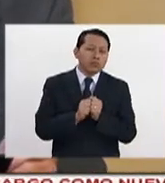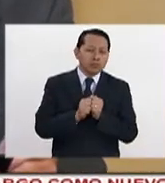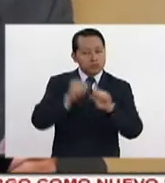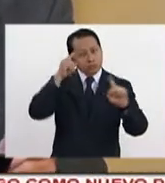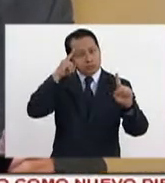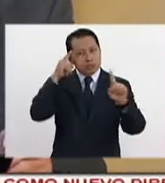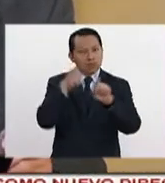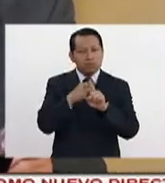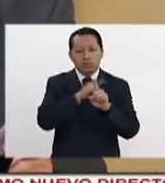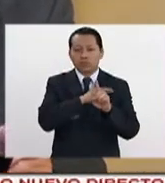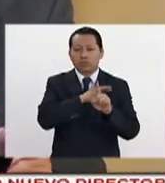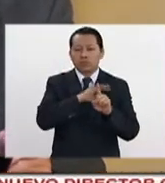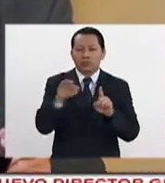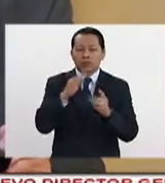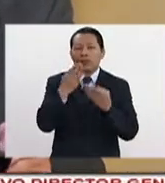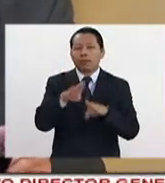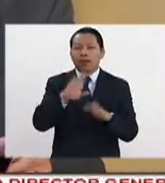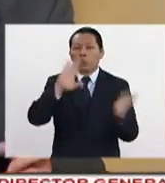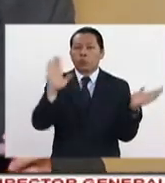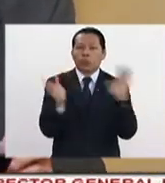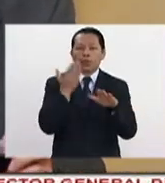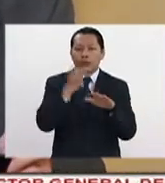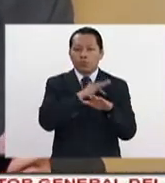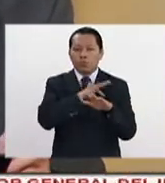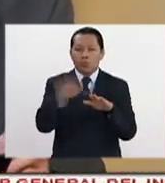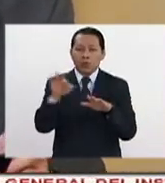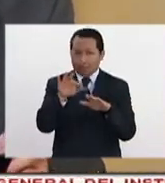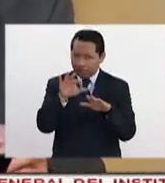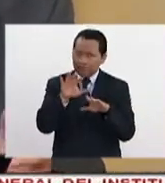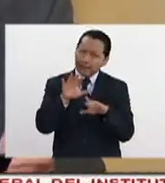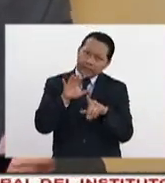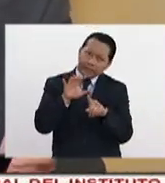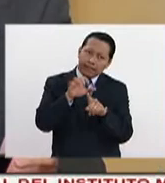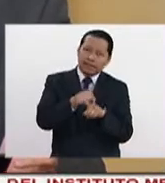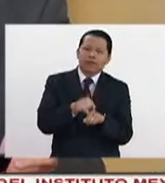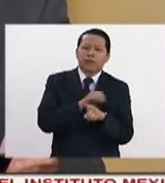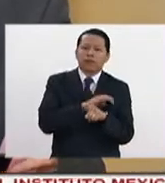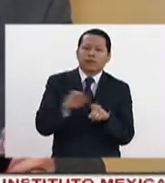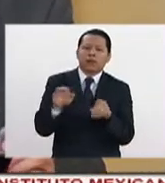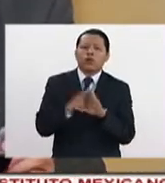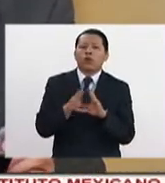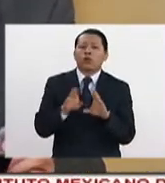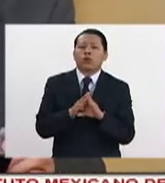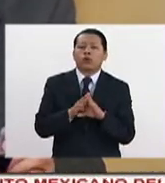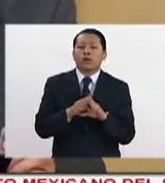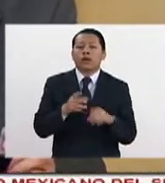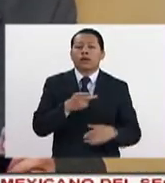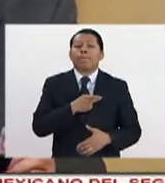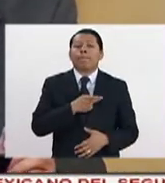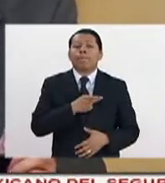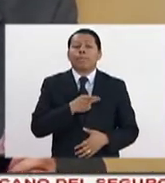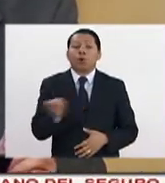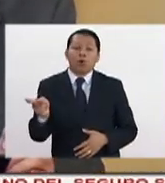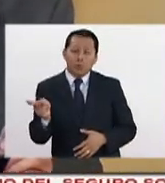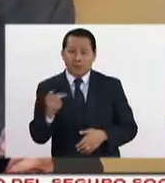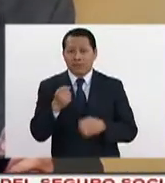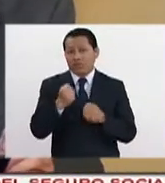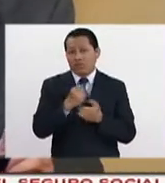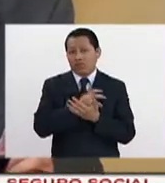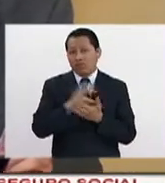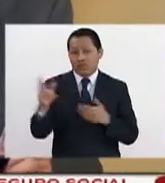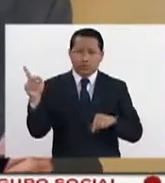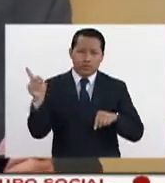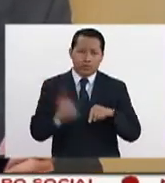y la misión del Banco Mundial de alcanzar, primero, erradicar la pobreza extrema